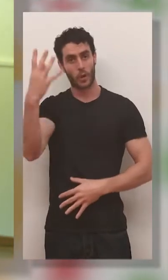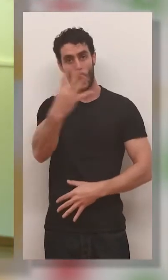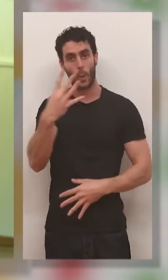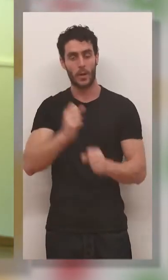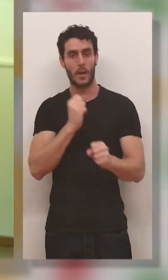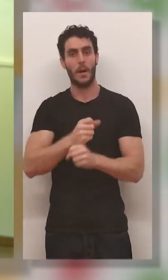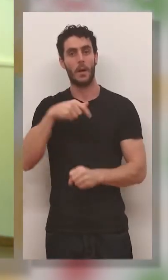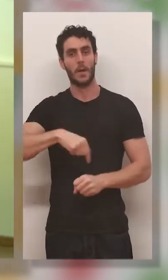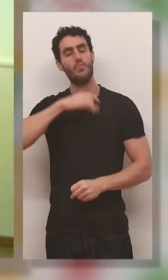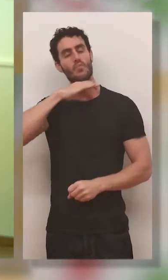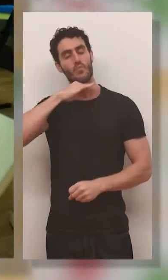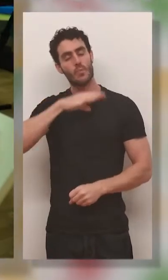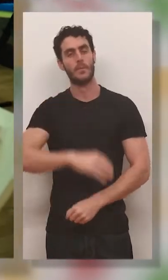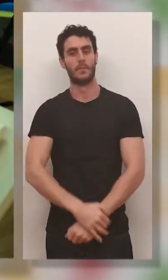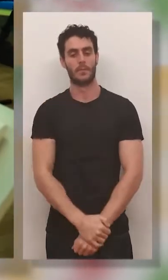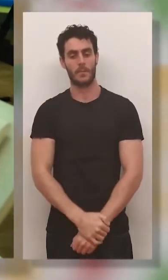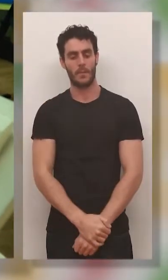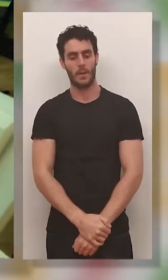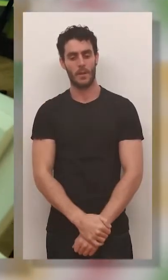y estamos muy contentos, la verdad.